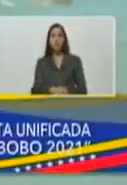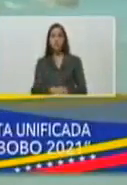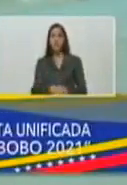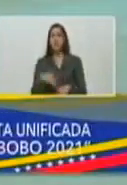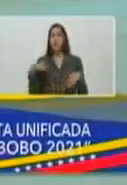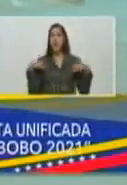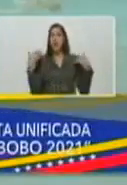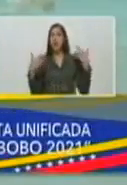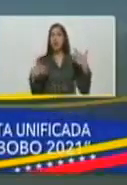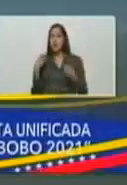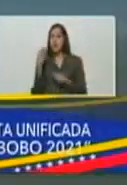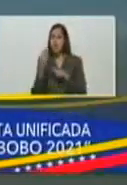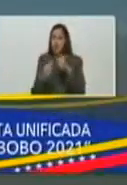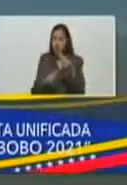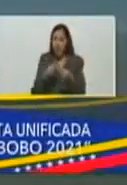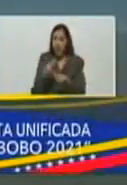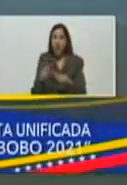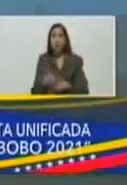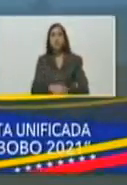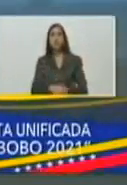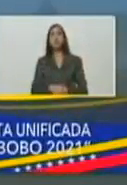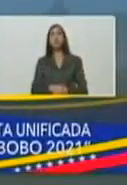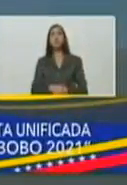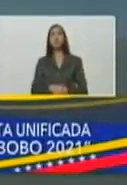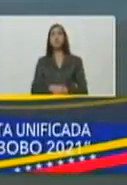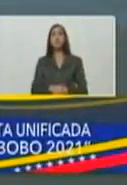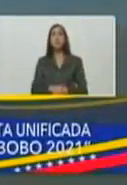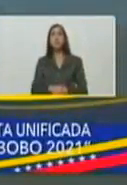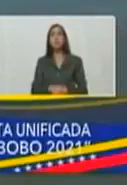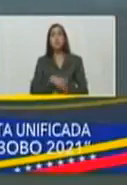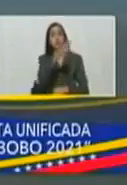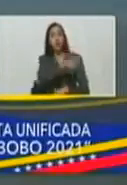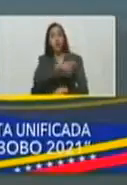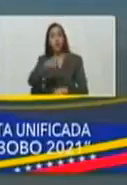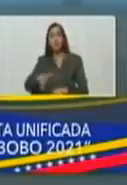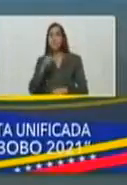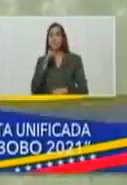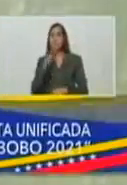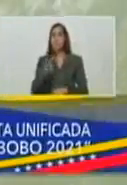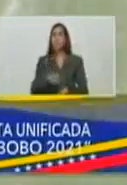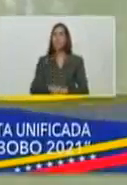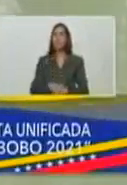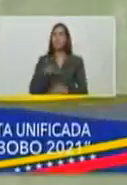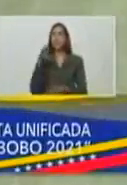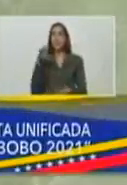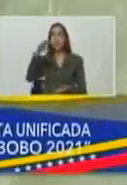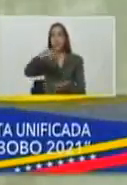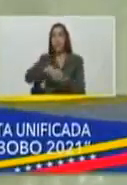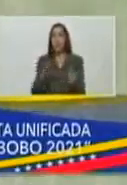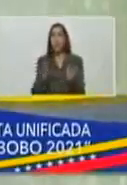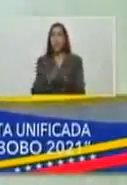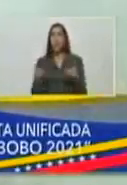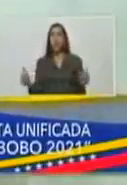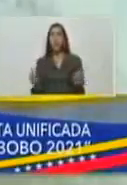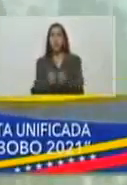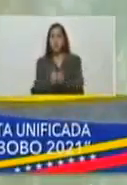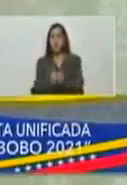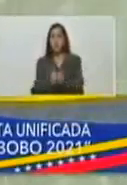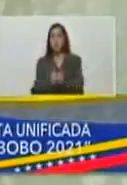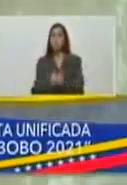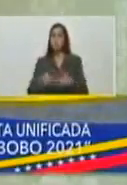actividades que se habían determinado del probable carácter del enemigo, consideramos que el Estado Anzuategui deberíamos hacer